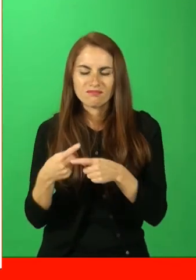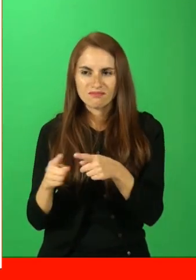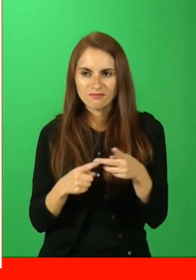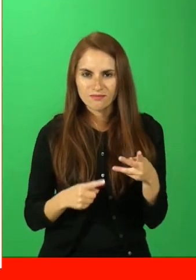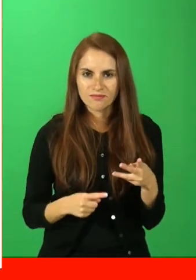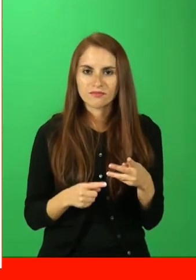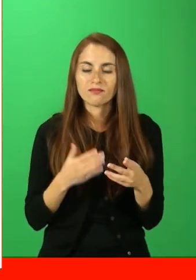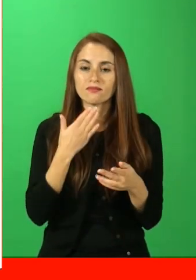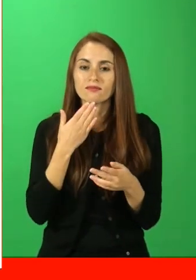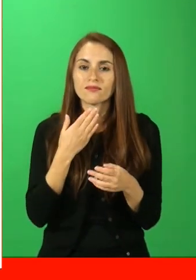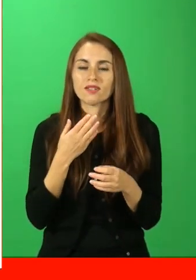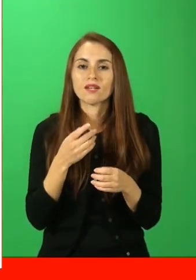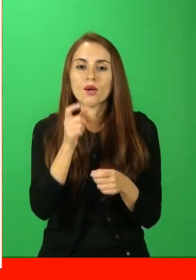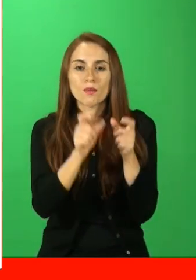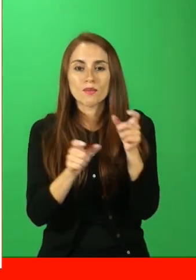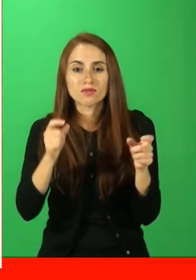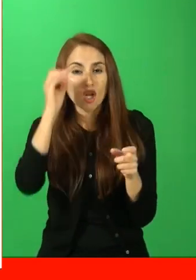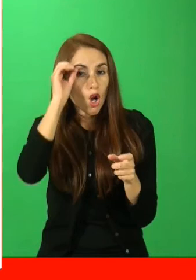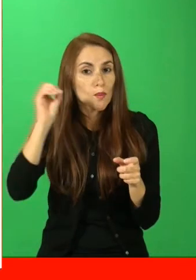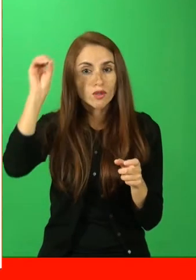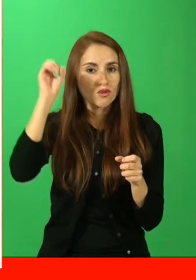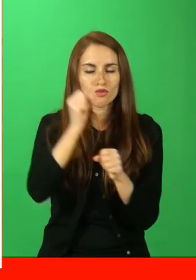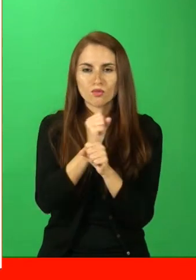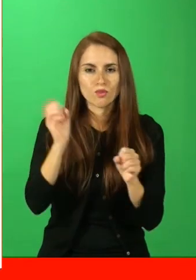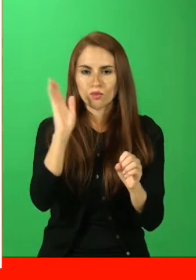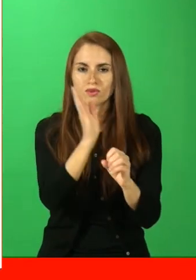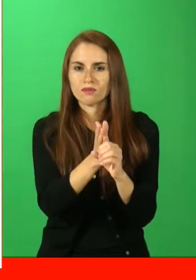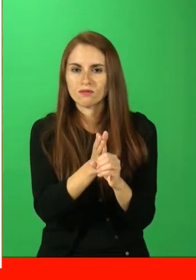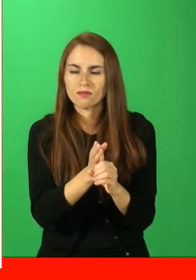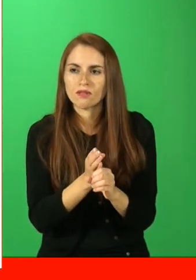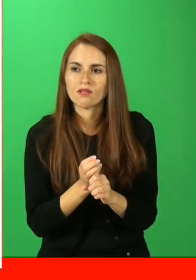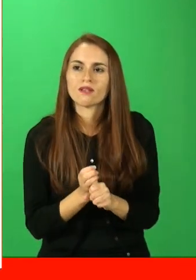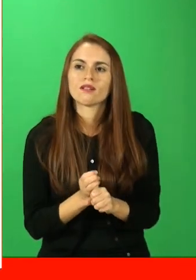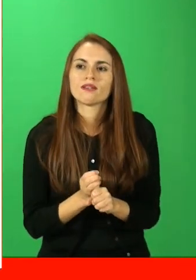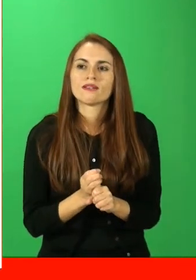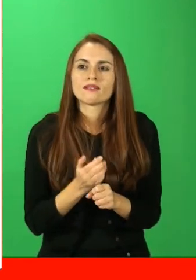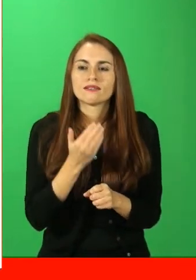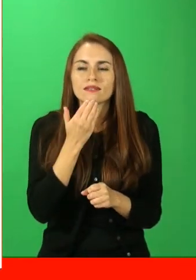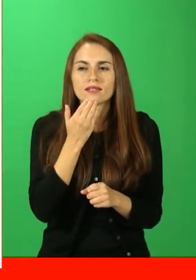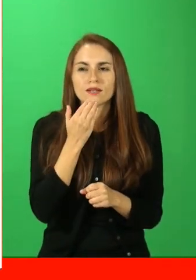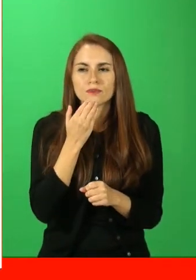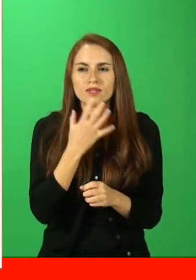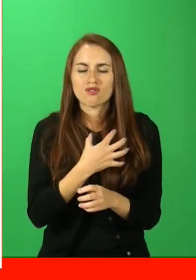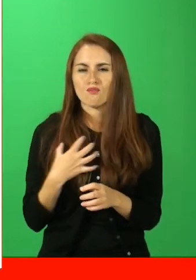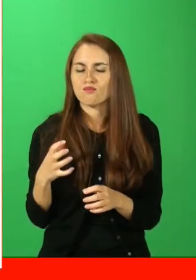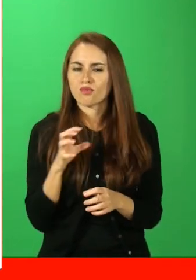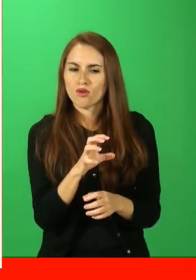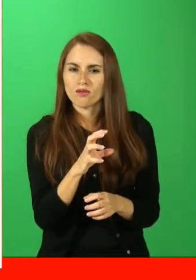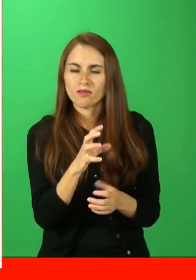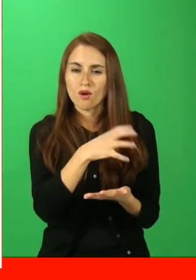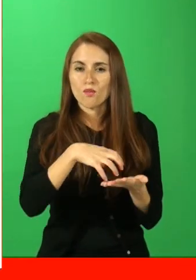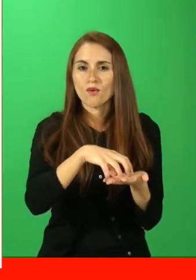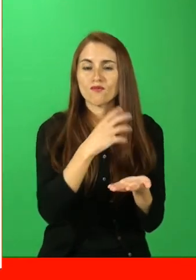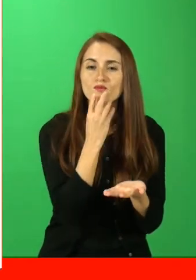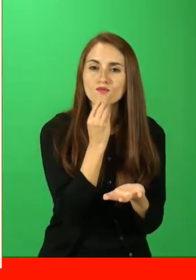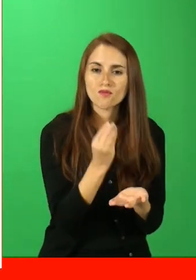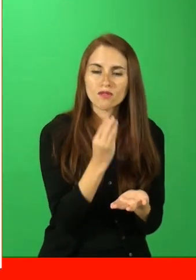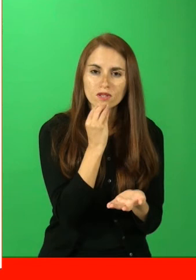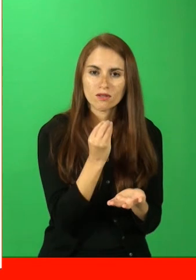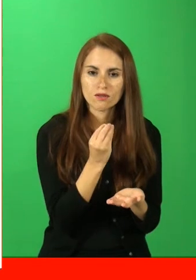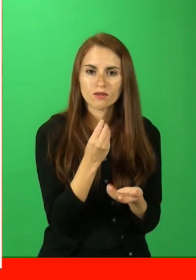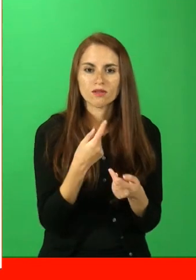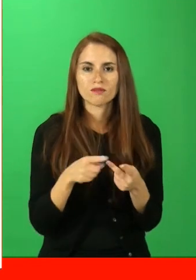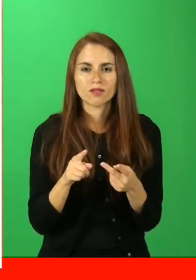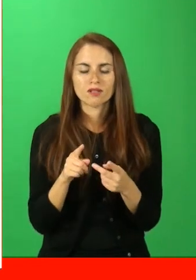y lamentablemente, que fueron las cosas que más se destacaron, su odio principalmente al pueblo judío, su maltrato y